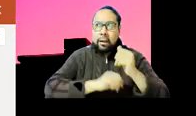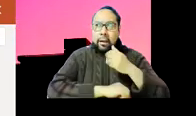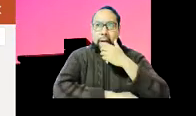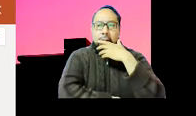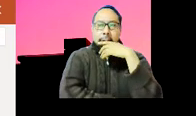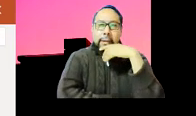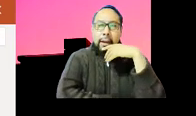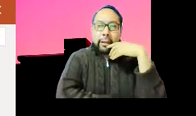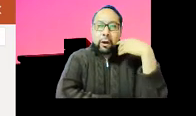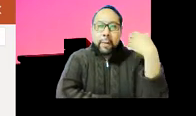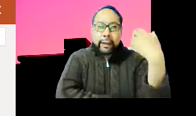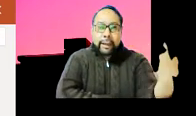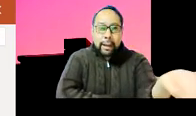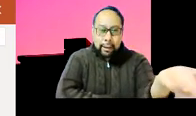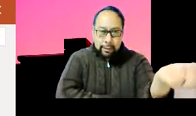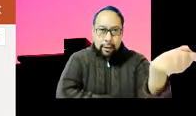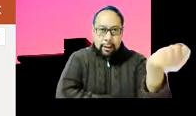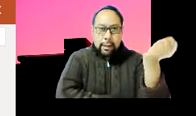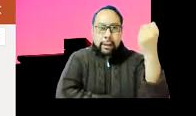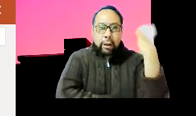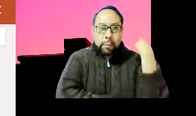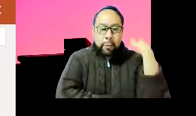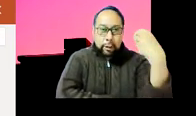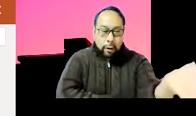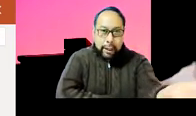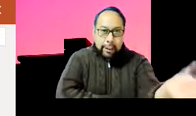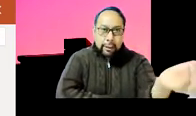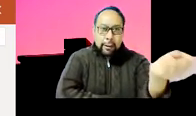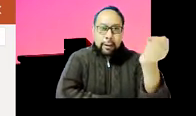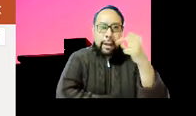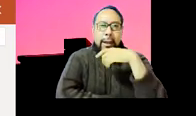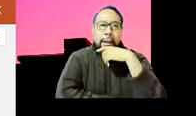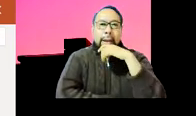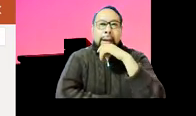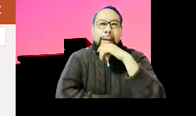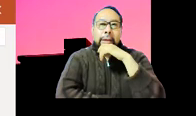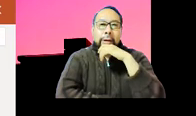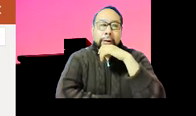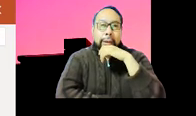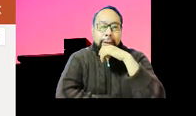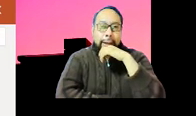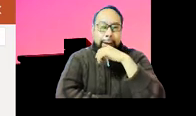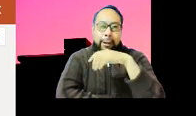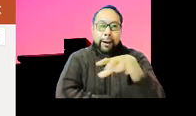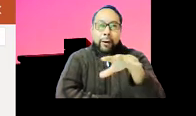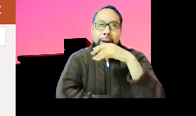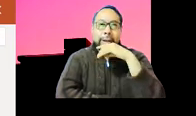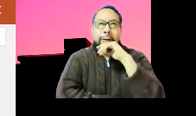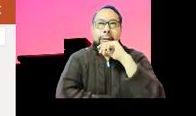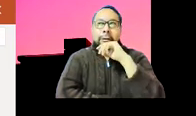gente, ¡eh! Y yo, ya les dijo marginales, ya les dijo pobretones, ya les dijo que